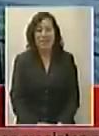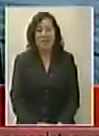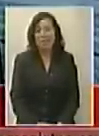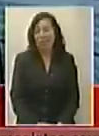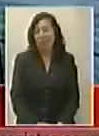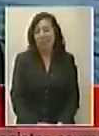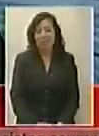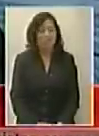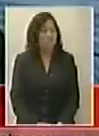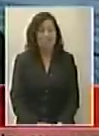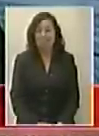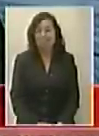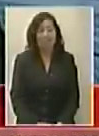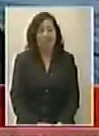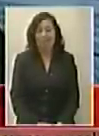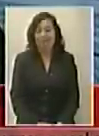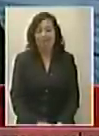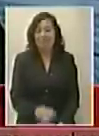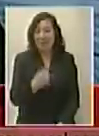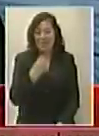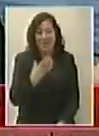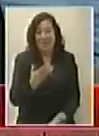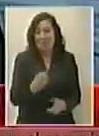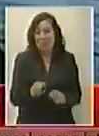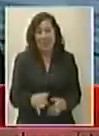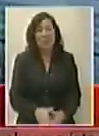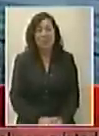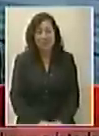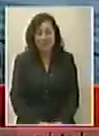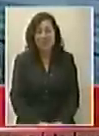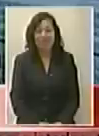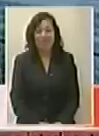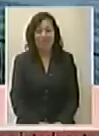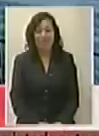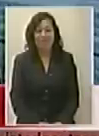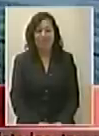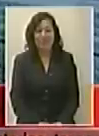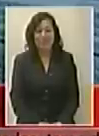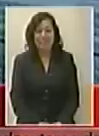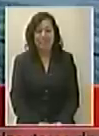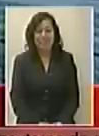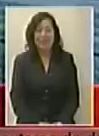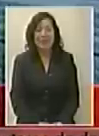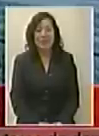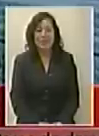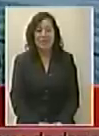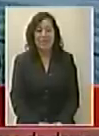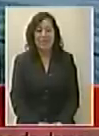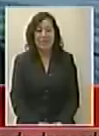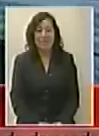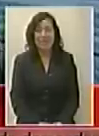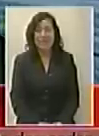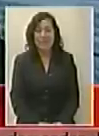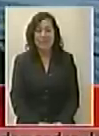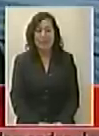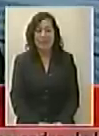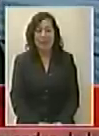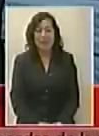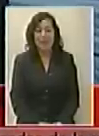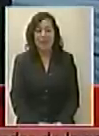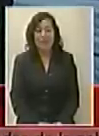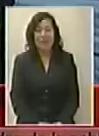Ah bueno no no me cuenta de ese detalle pero él dará las explicaciones Por qué si es alguna una cosa técnica pero está el Primer